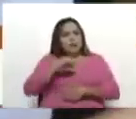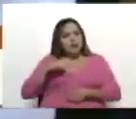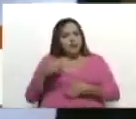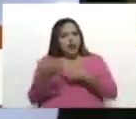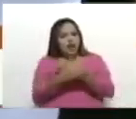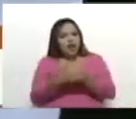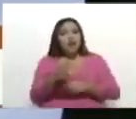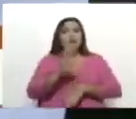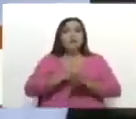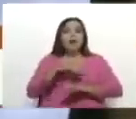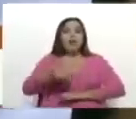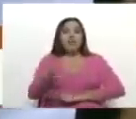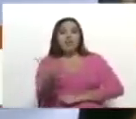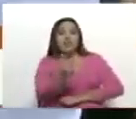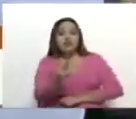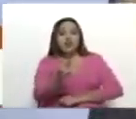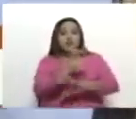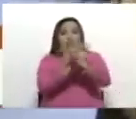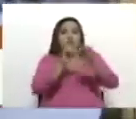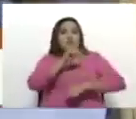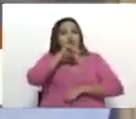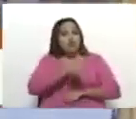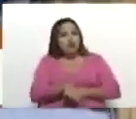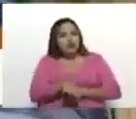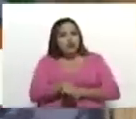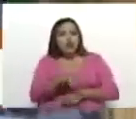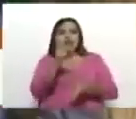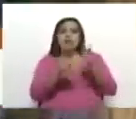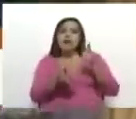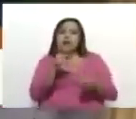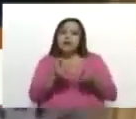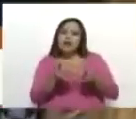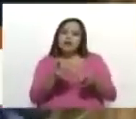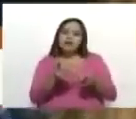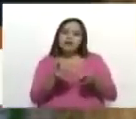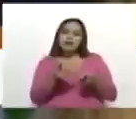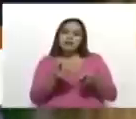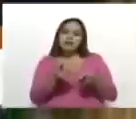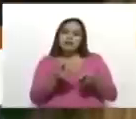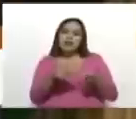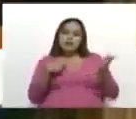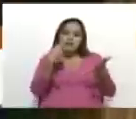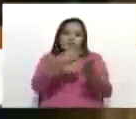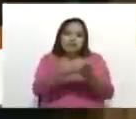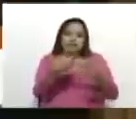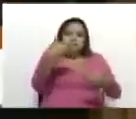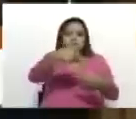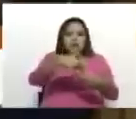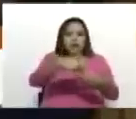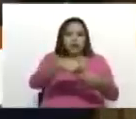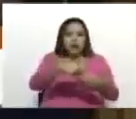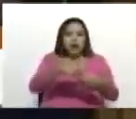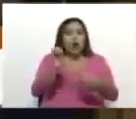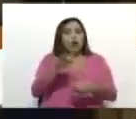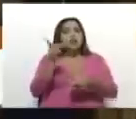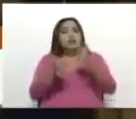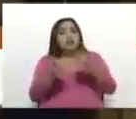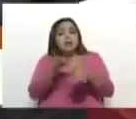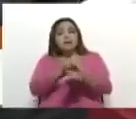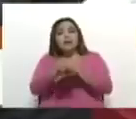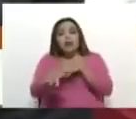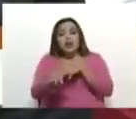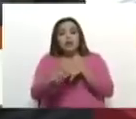en Venezuela de manera histórica depende casi exclusivamente de la renta petrolera o dependió casi